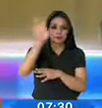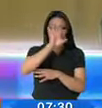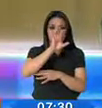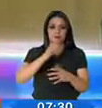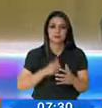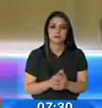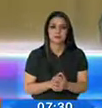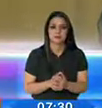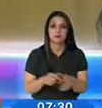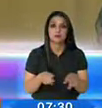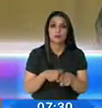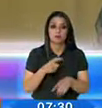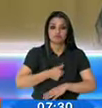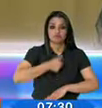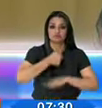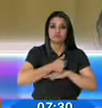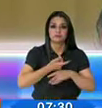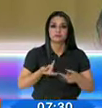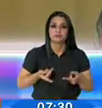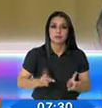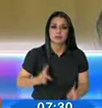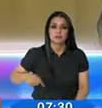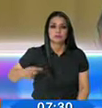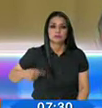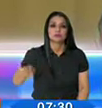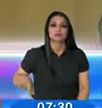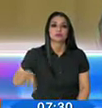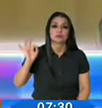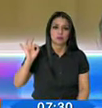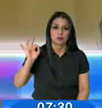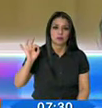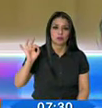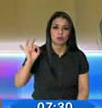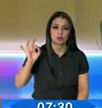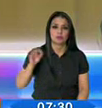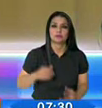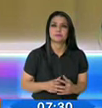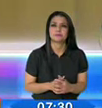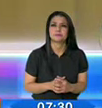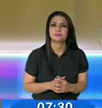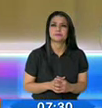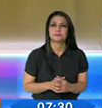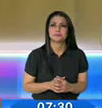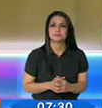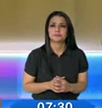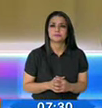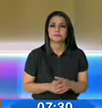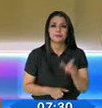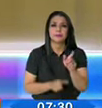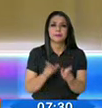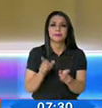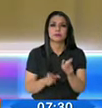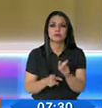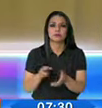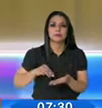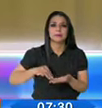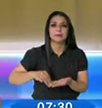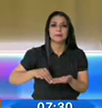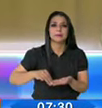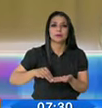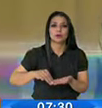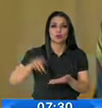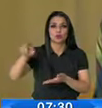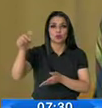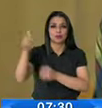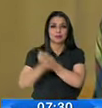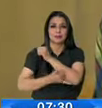la matriz también se está realizando el sorteo de los integrantes de la mesa del exterior,